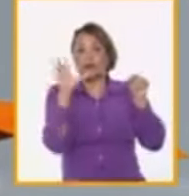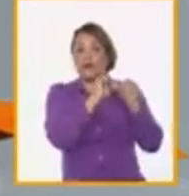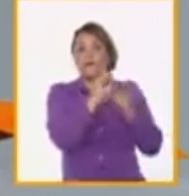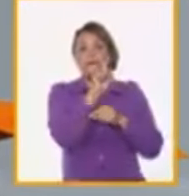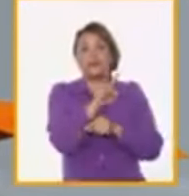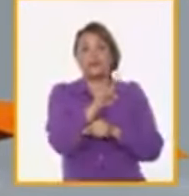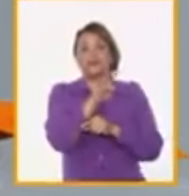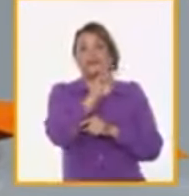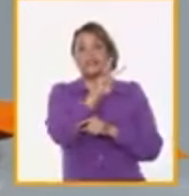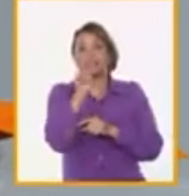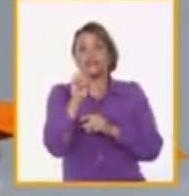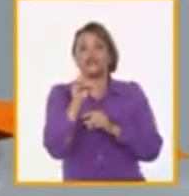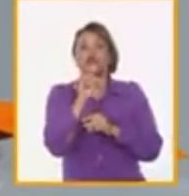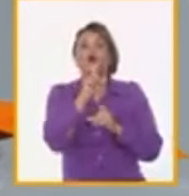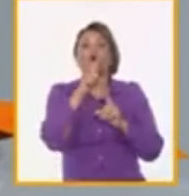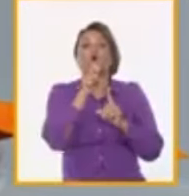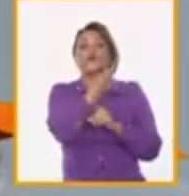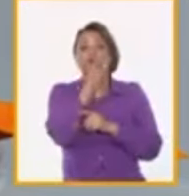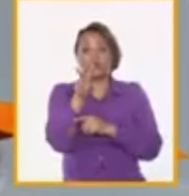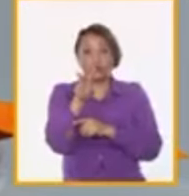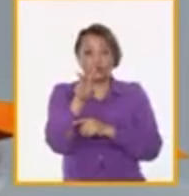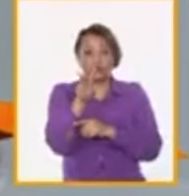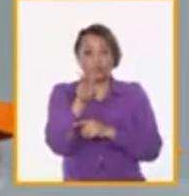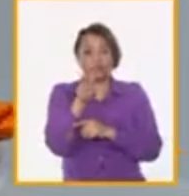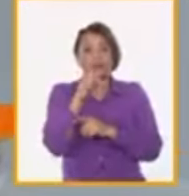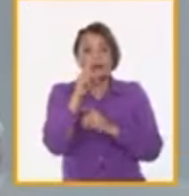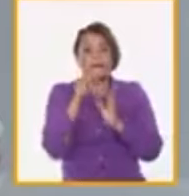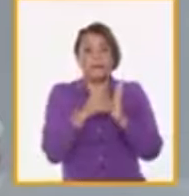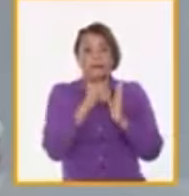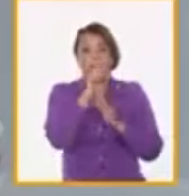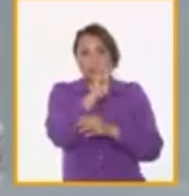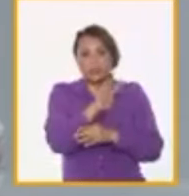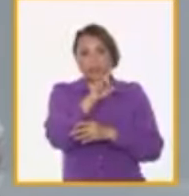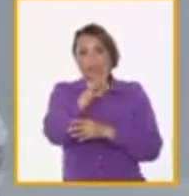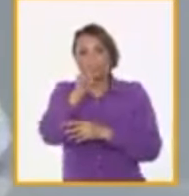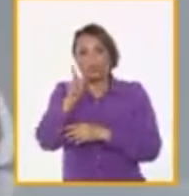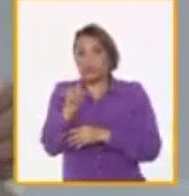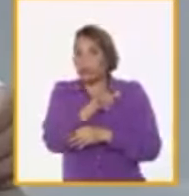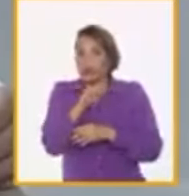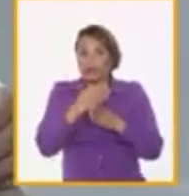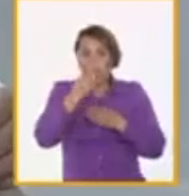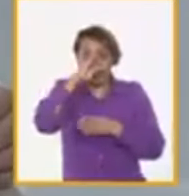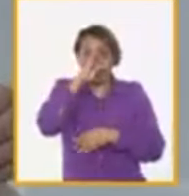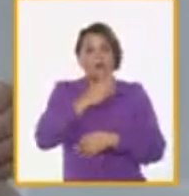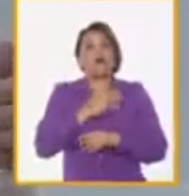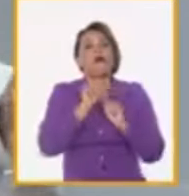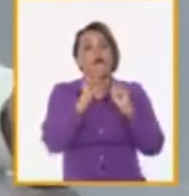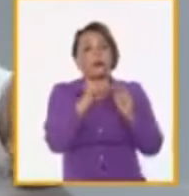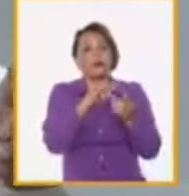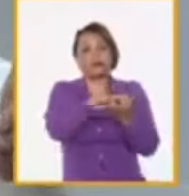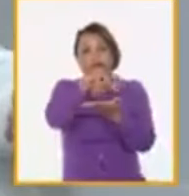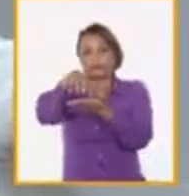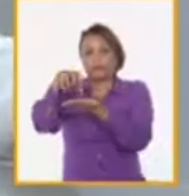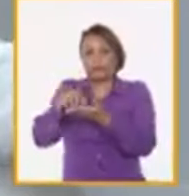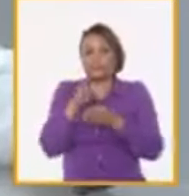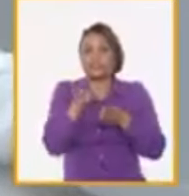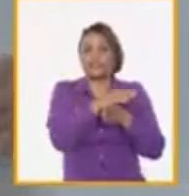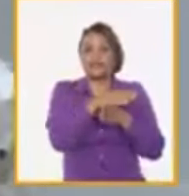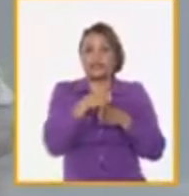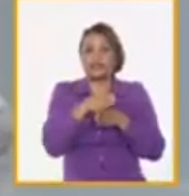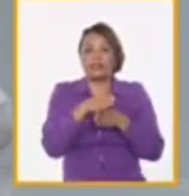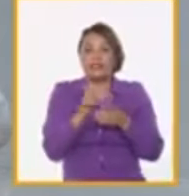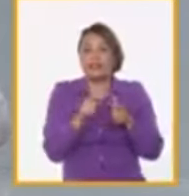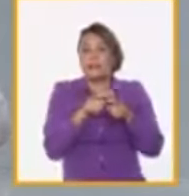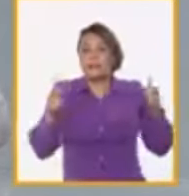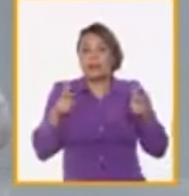bombeo menores de 10 kilos. Como esta que veíamos ahí en Santiago. Como esta que se veían en Santiago, que en Santiago están las